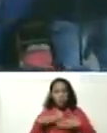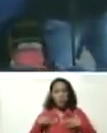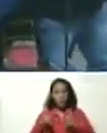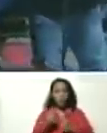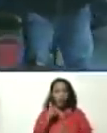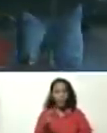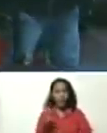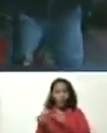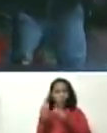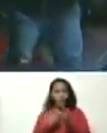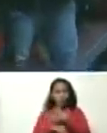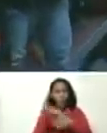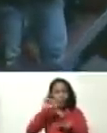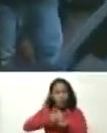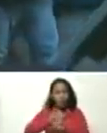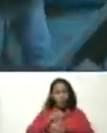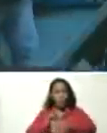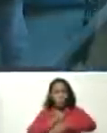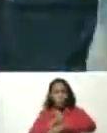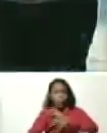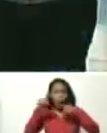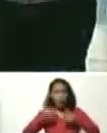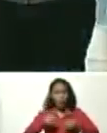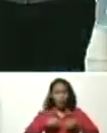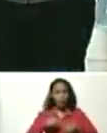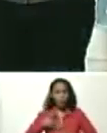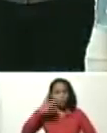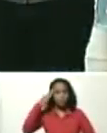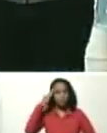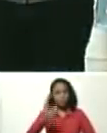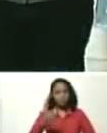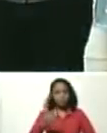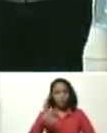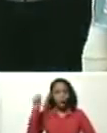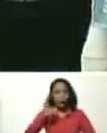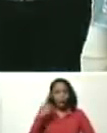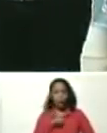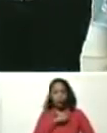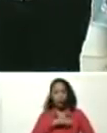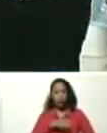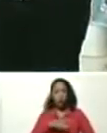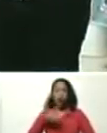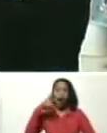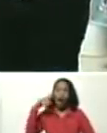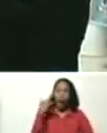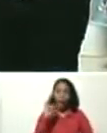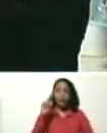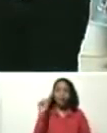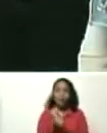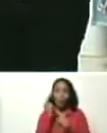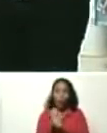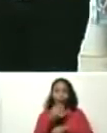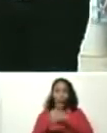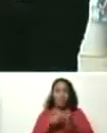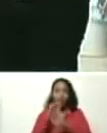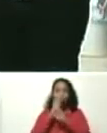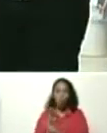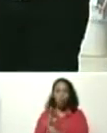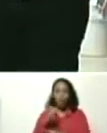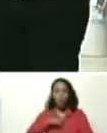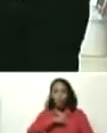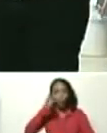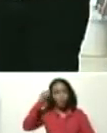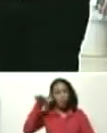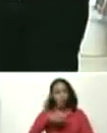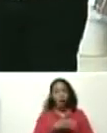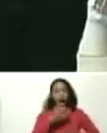diga cómo vamos con los centros médicos aquí. Mi comandante, aquí estamos para trabajar, para llevarle respuesta a nuestro pueblo, para